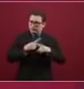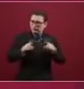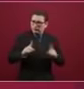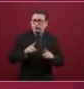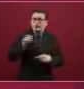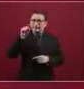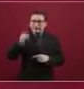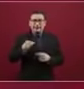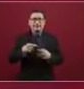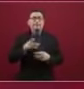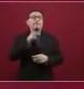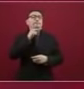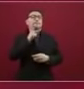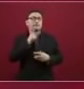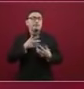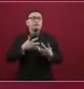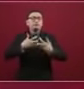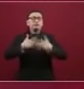fuerte